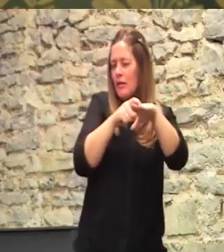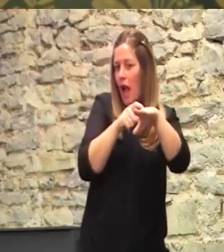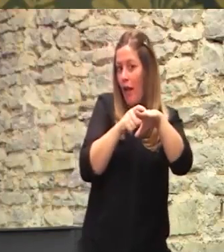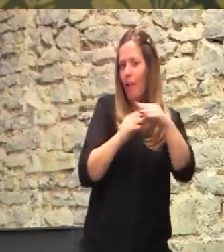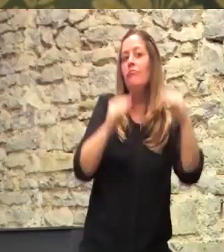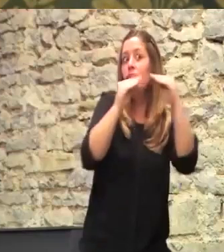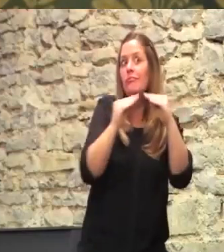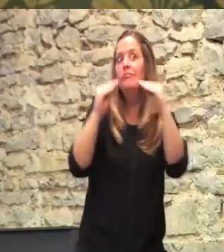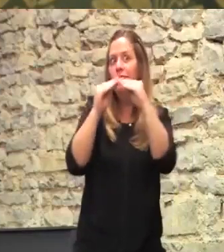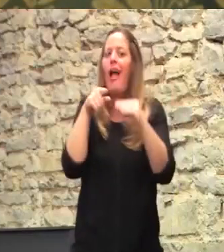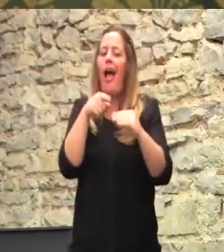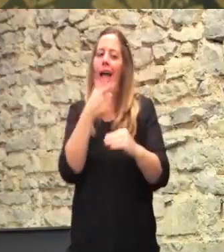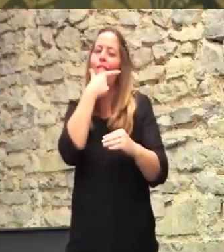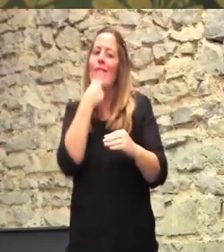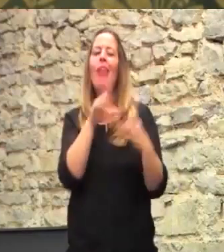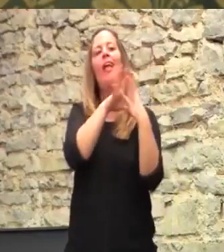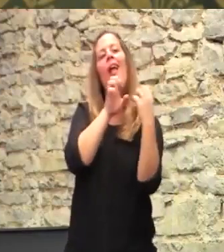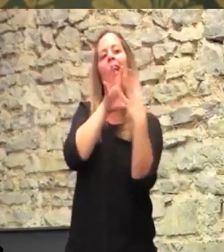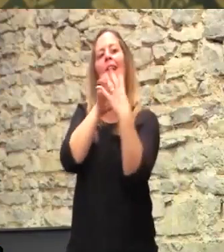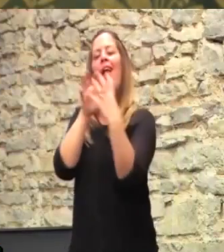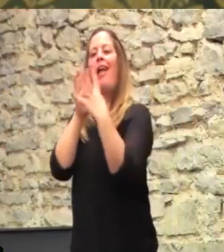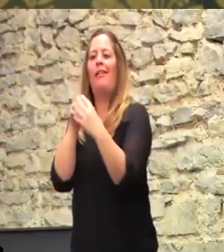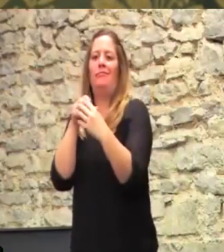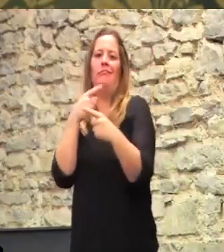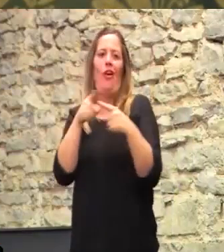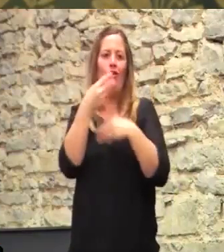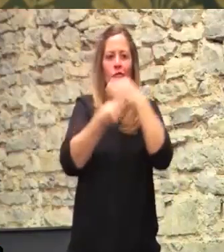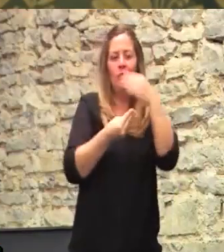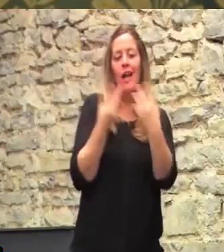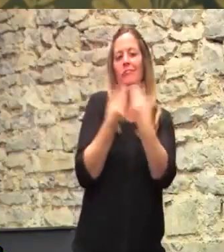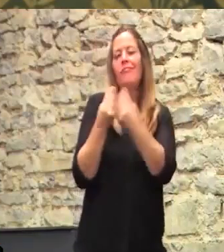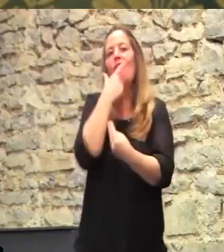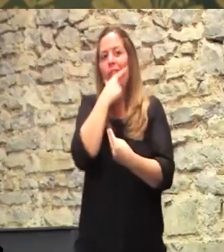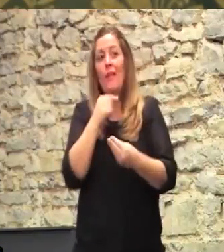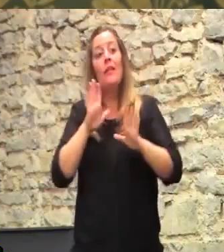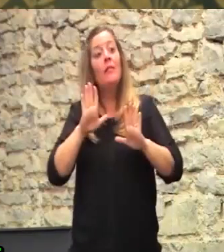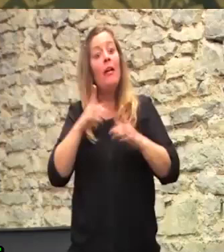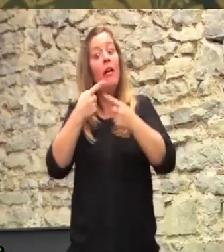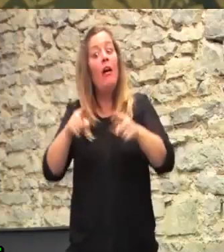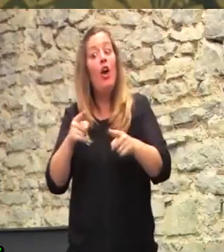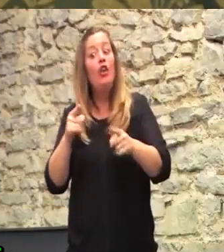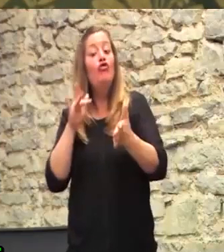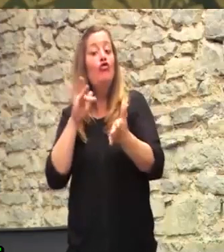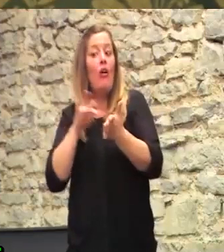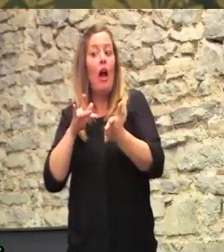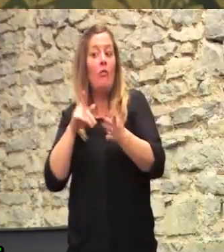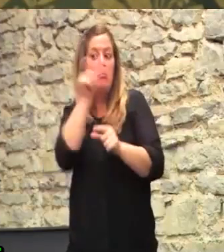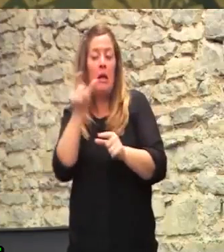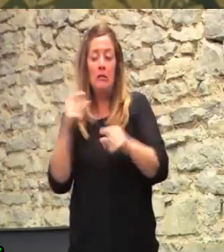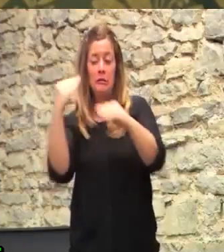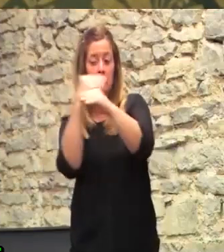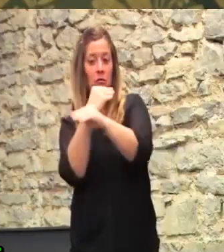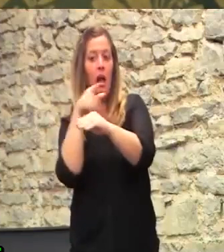entenderse o tener que hacer cosas juntos pero las diferencias hay que resolverlas y yo encontré